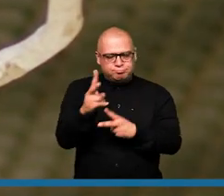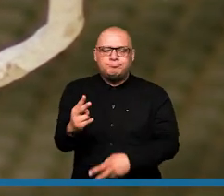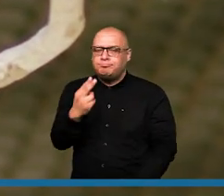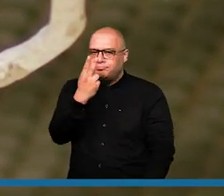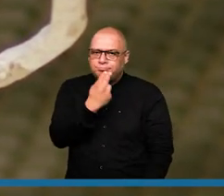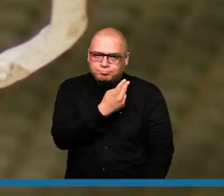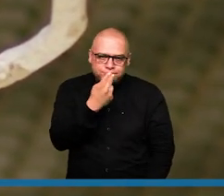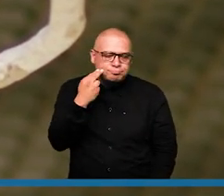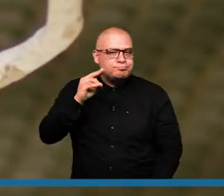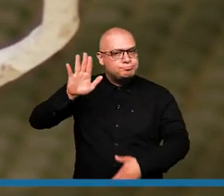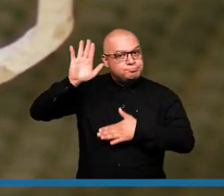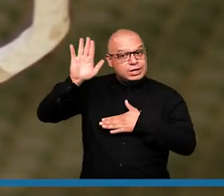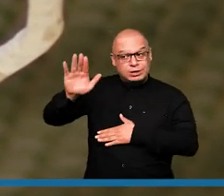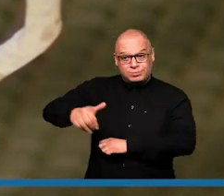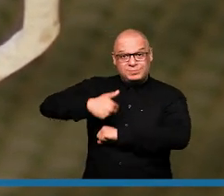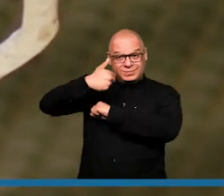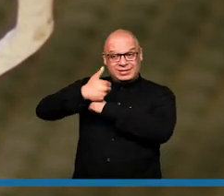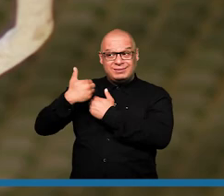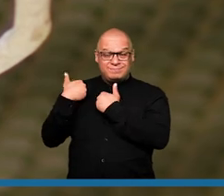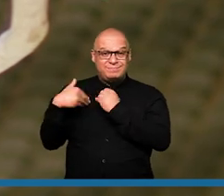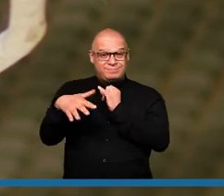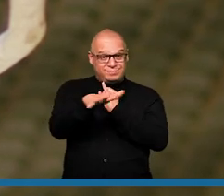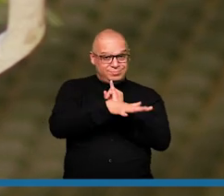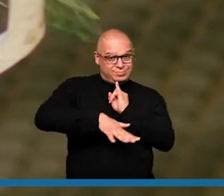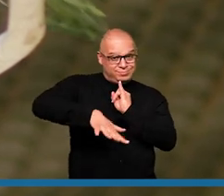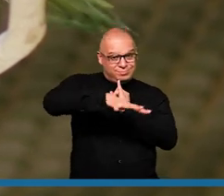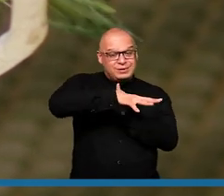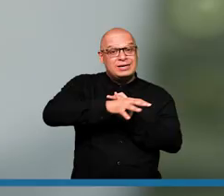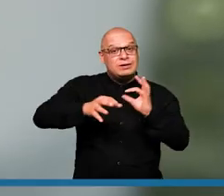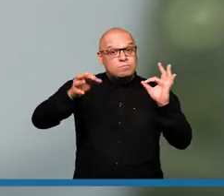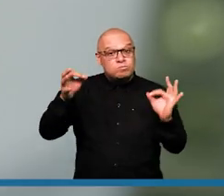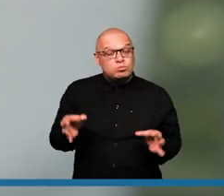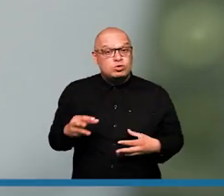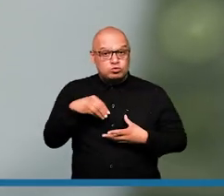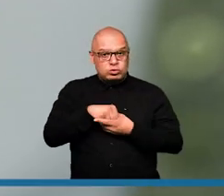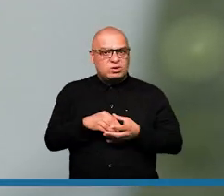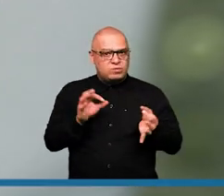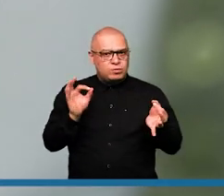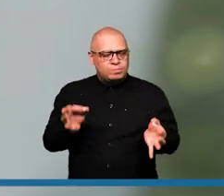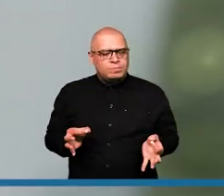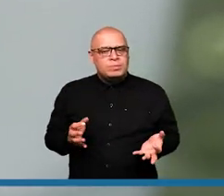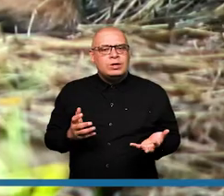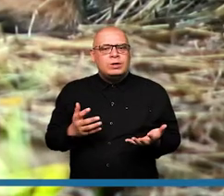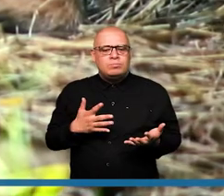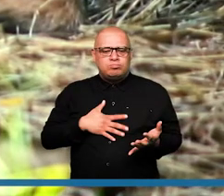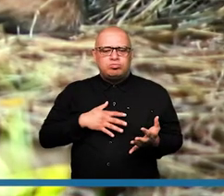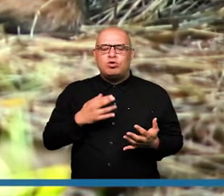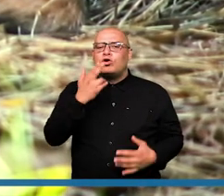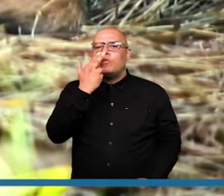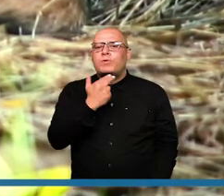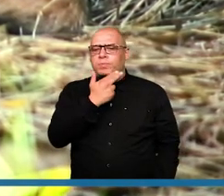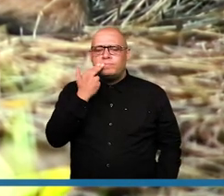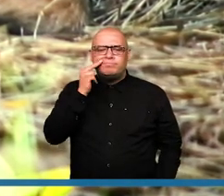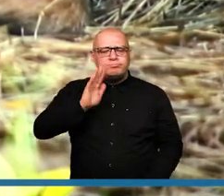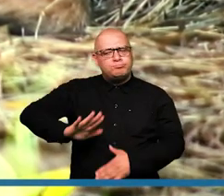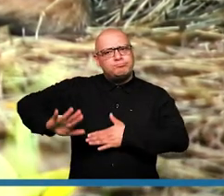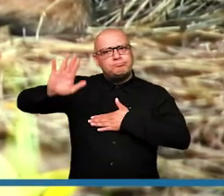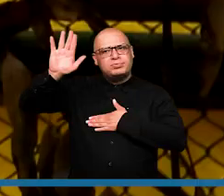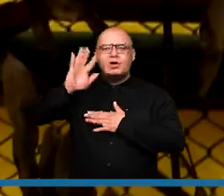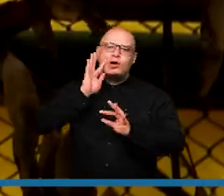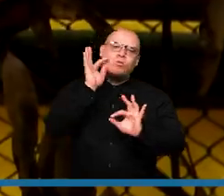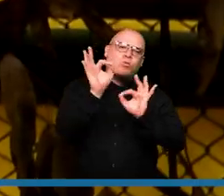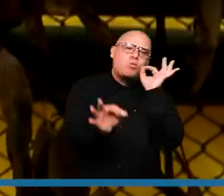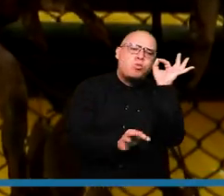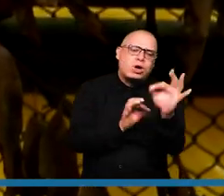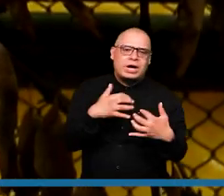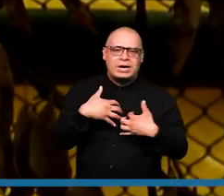como ciudadano, tengo un fiel compromiso y es la protección de estos seres sintientes. Si nosotros lo podemos hacer como